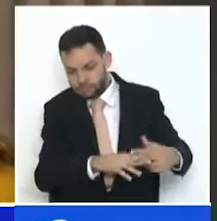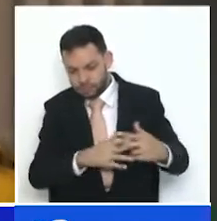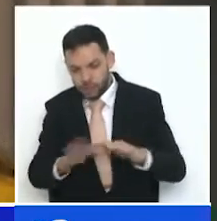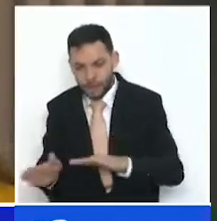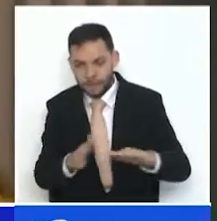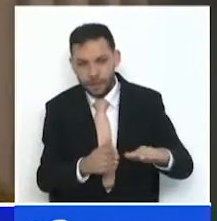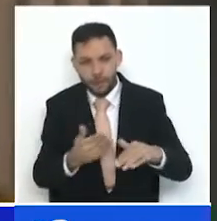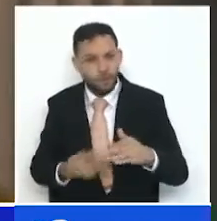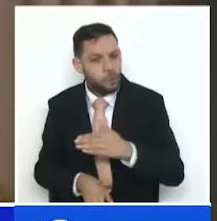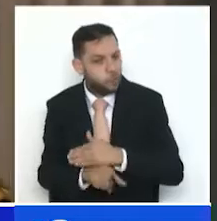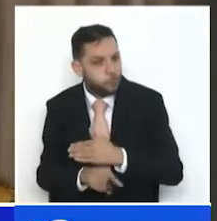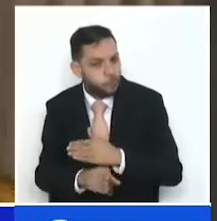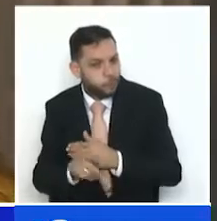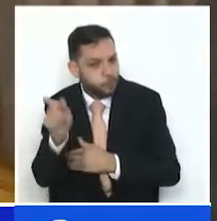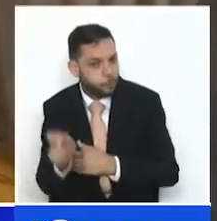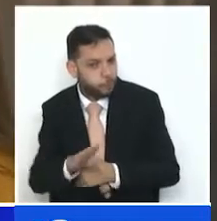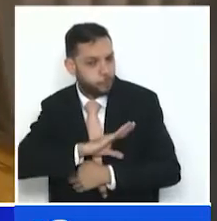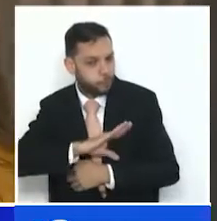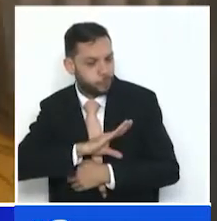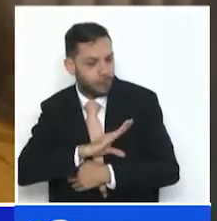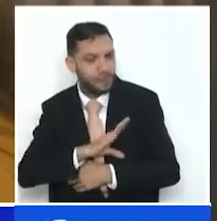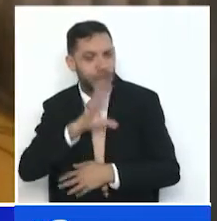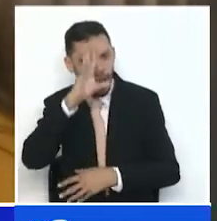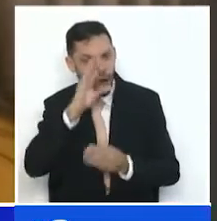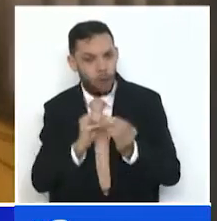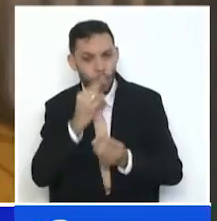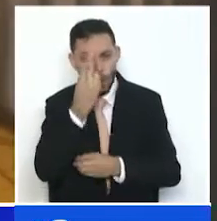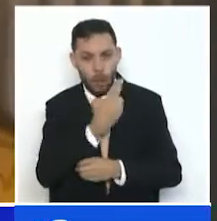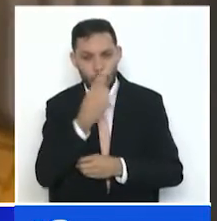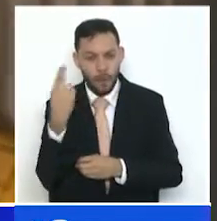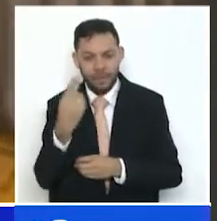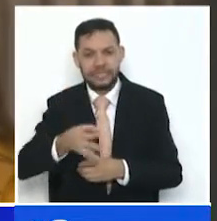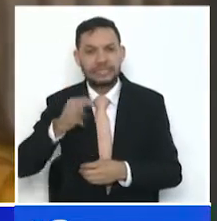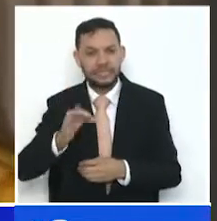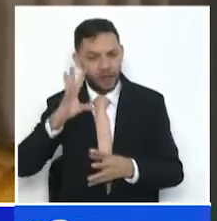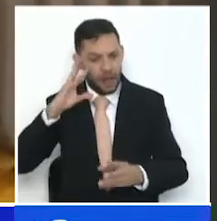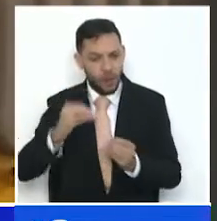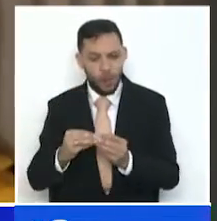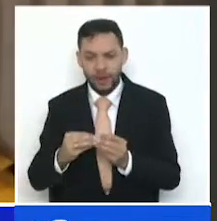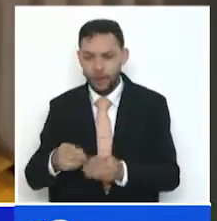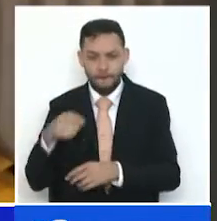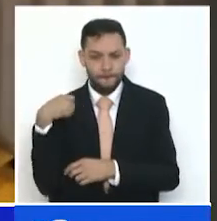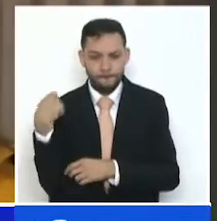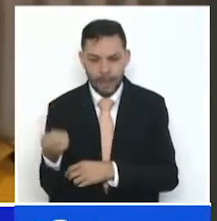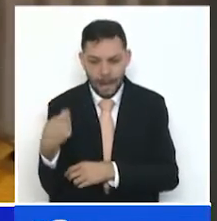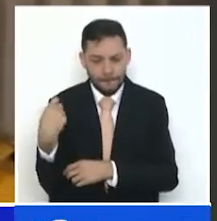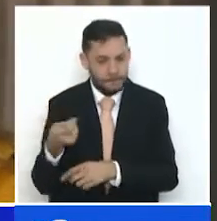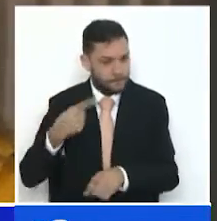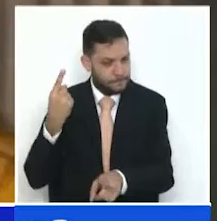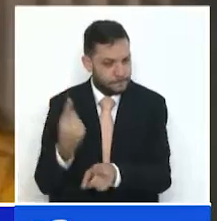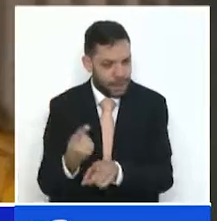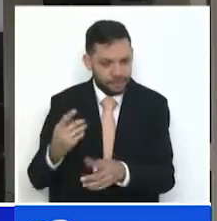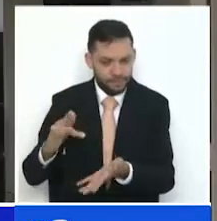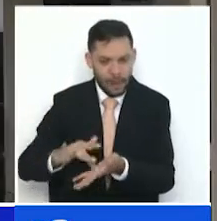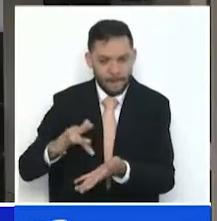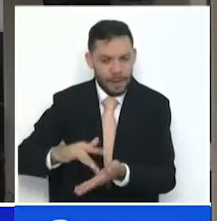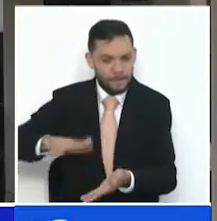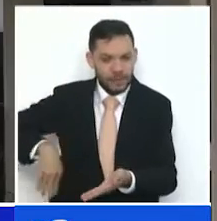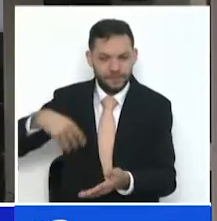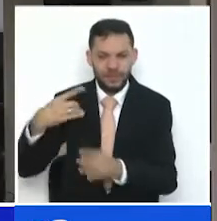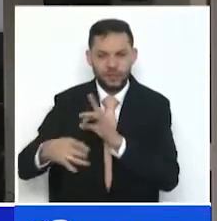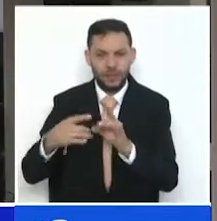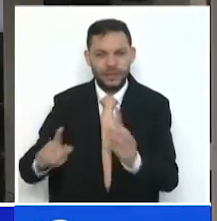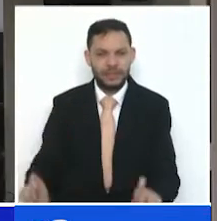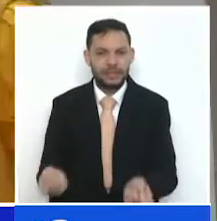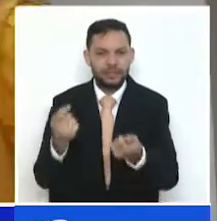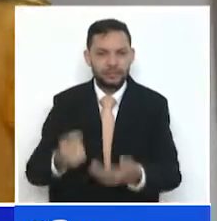adelante. Ellos se comprometieron para este año tener conciliadas las cuentas y esperamos que presupuestalmente también. Con este